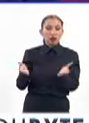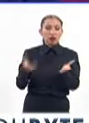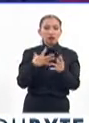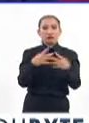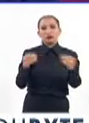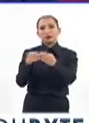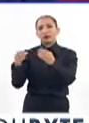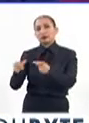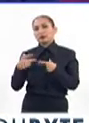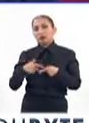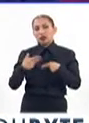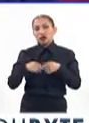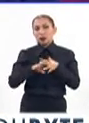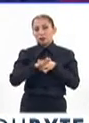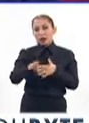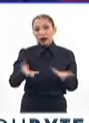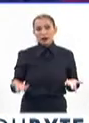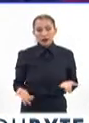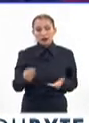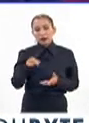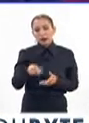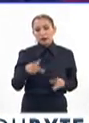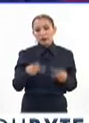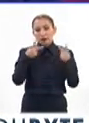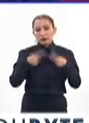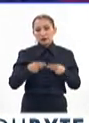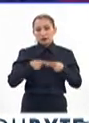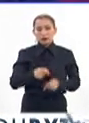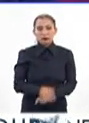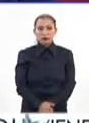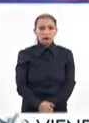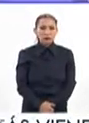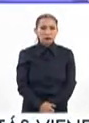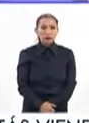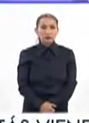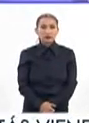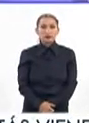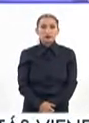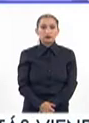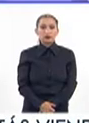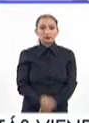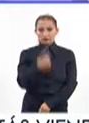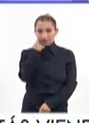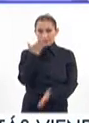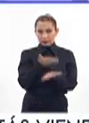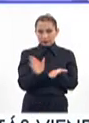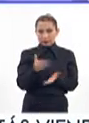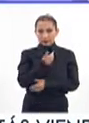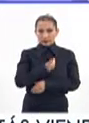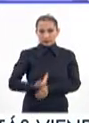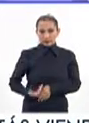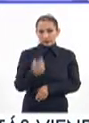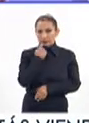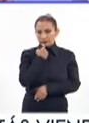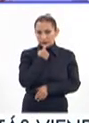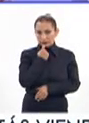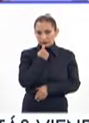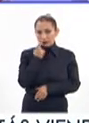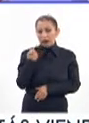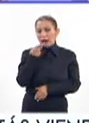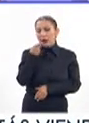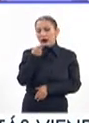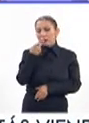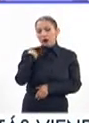la desaparición de migrantes y el tráfico de personas. Mire, por otra parte, el presidente de la República habló sobre